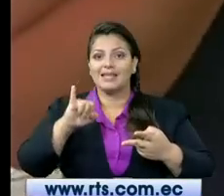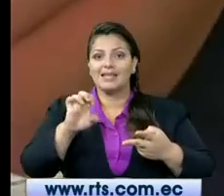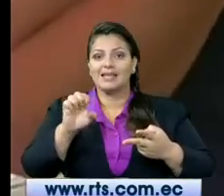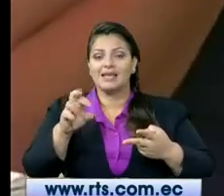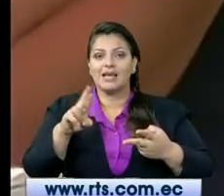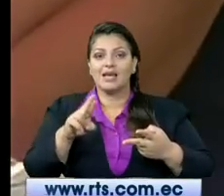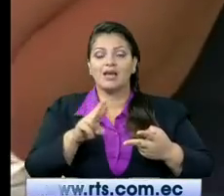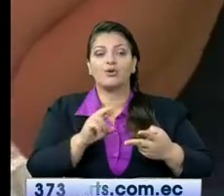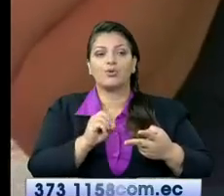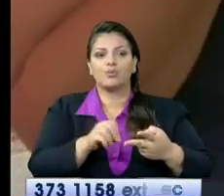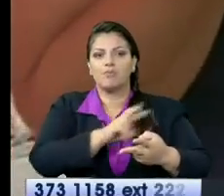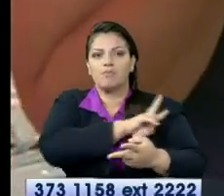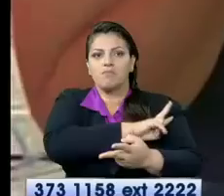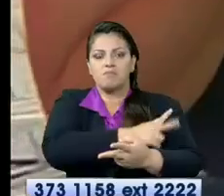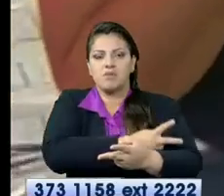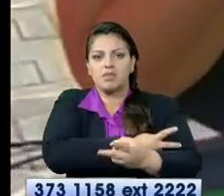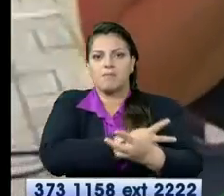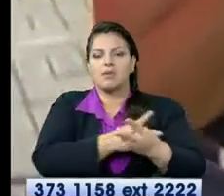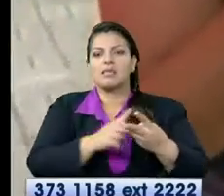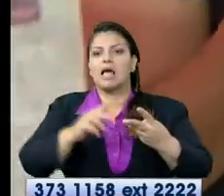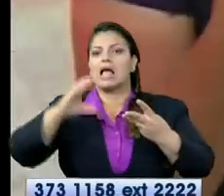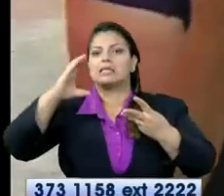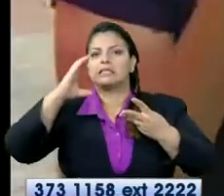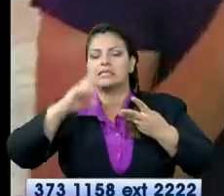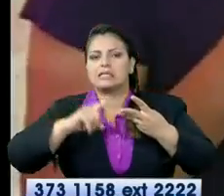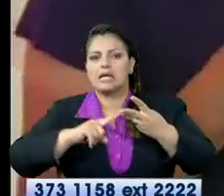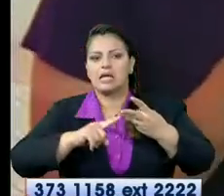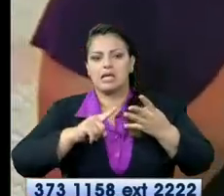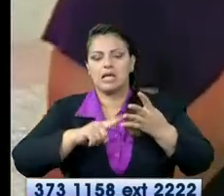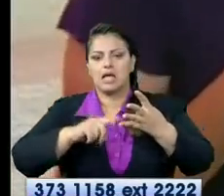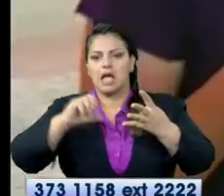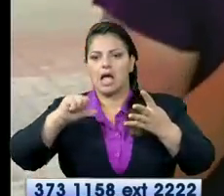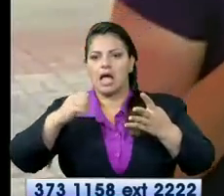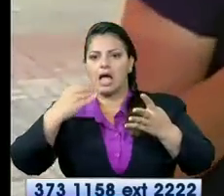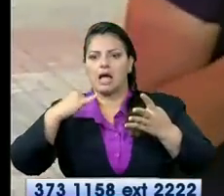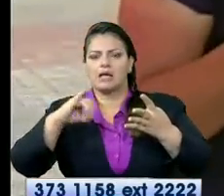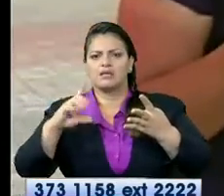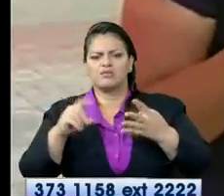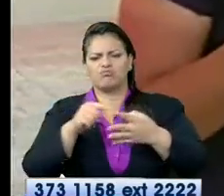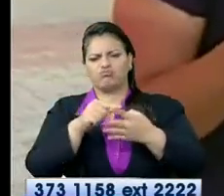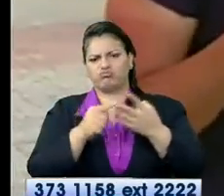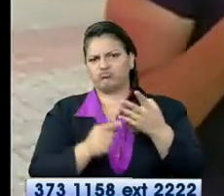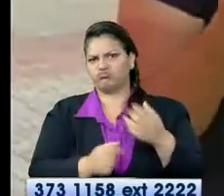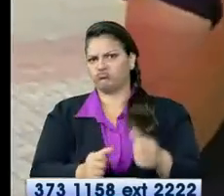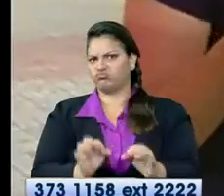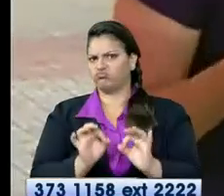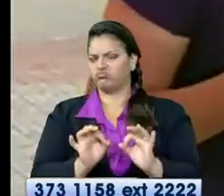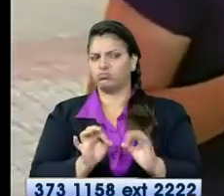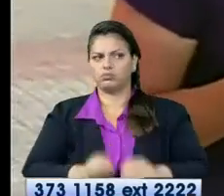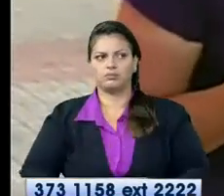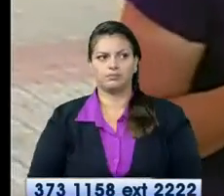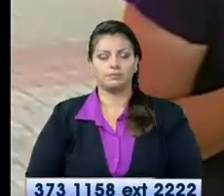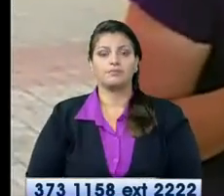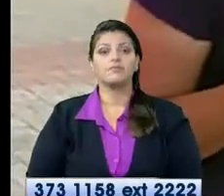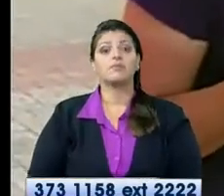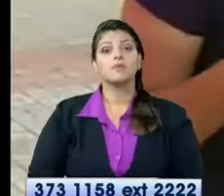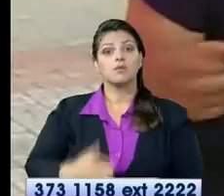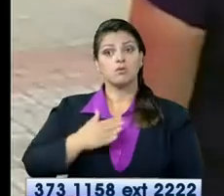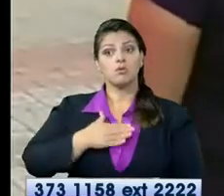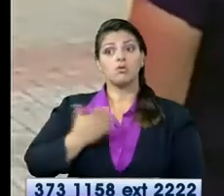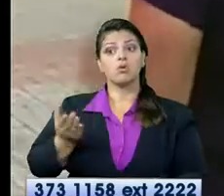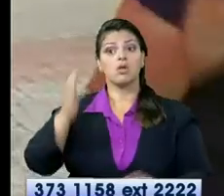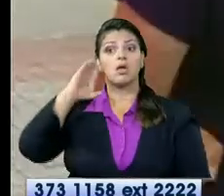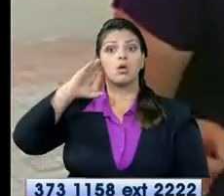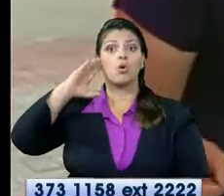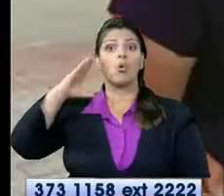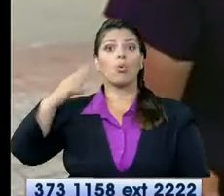nuestro organismo requiere. ¿De dónde proviene este producto? Está de Cuenca. Allí tenemos la fábrica. Yo misma la proceso, ¿sí? Entonces,